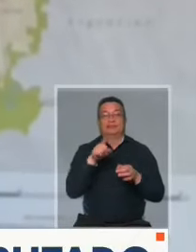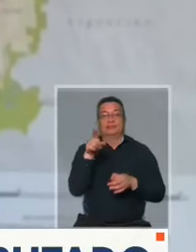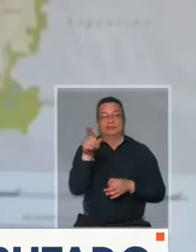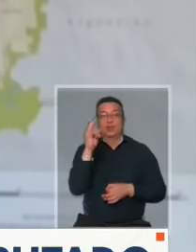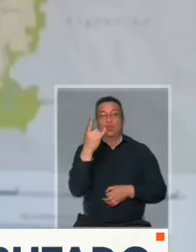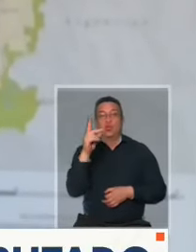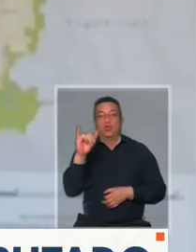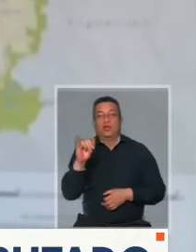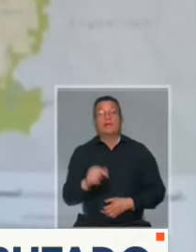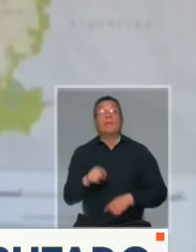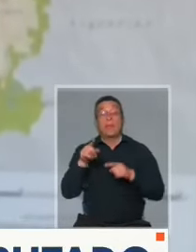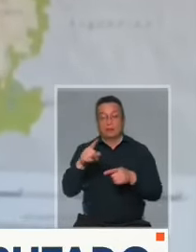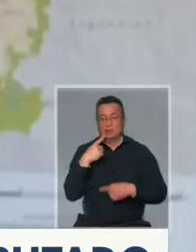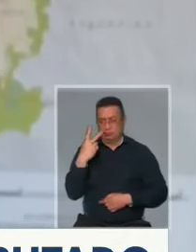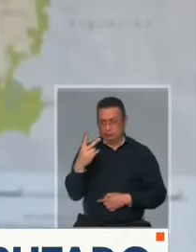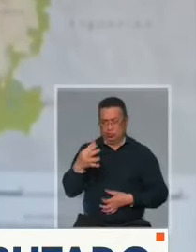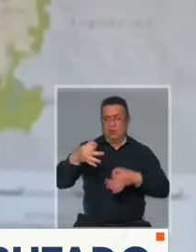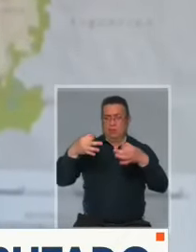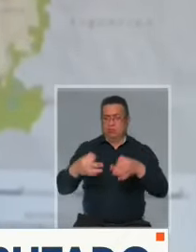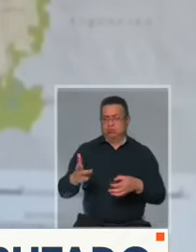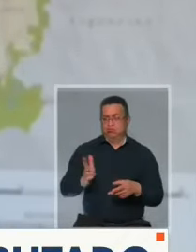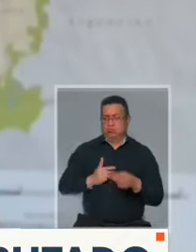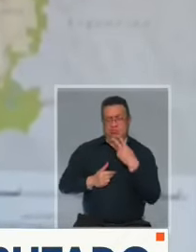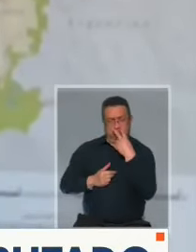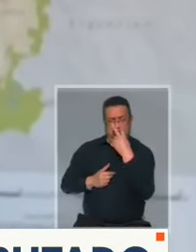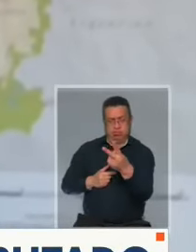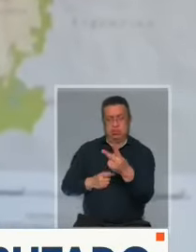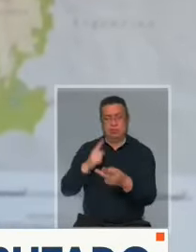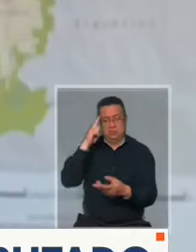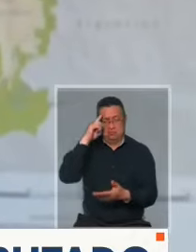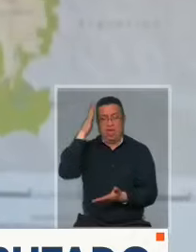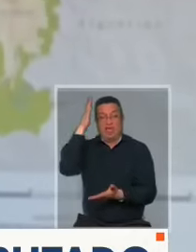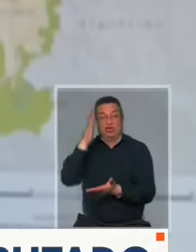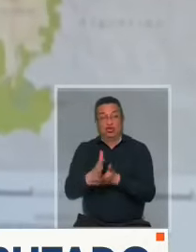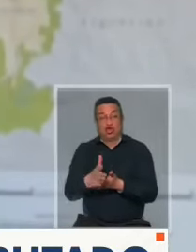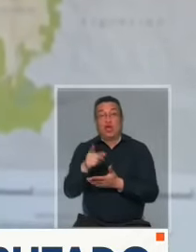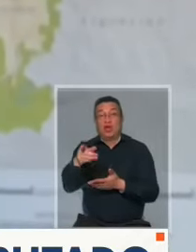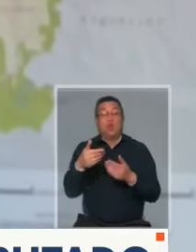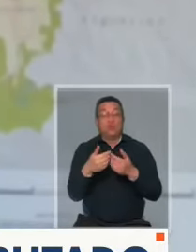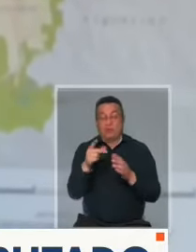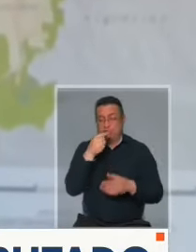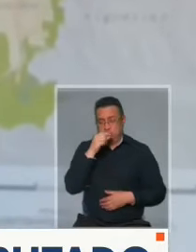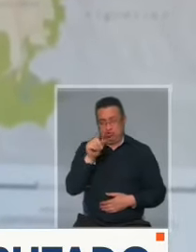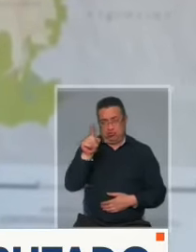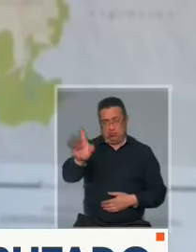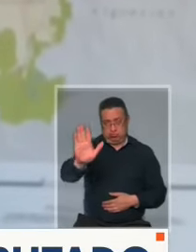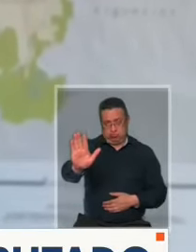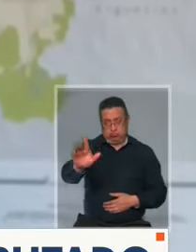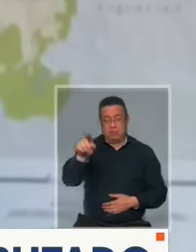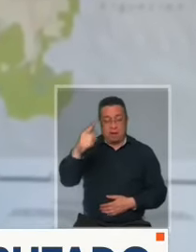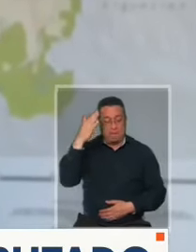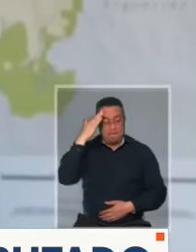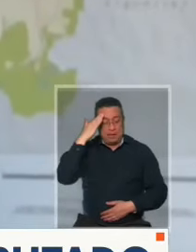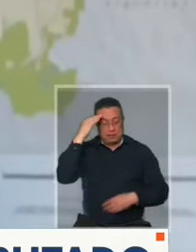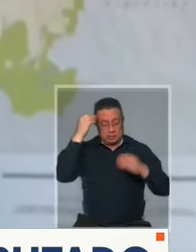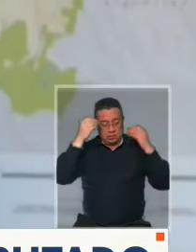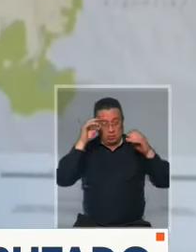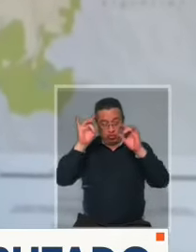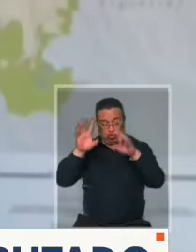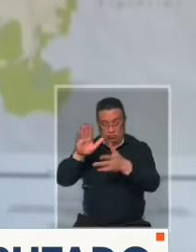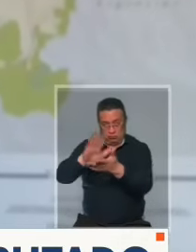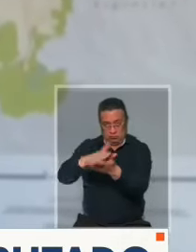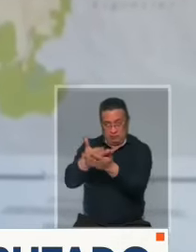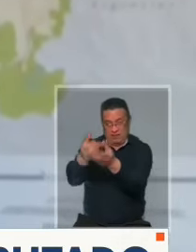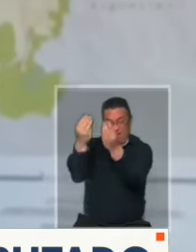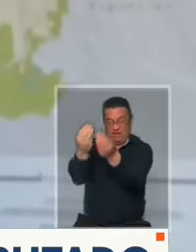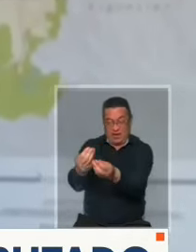Chadwick es una persona correcta y juiciosa y que va a tomar decisiones, y espero que las tome pronto, pensando no solamente en su bienestar